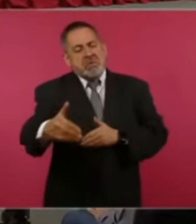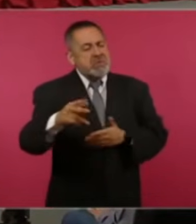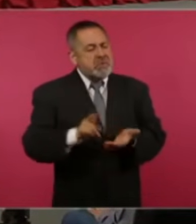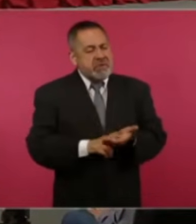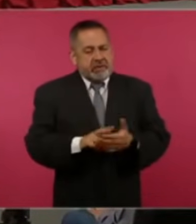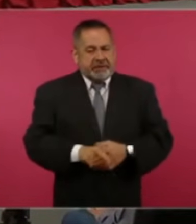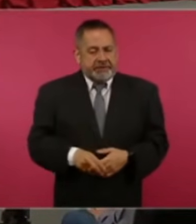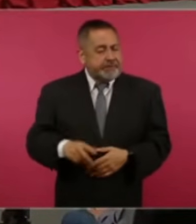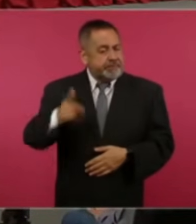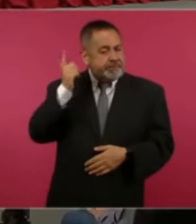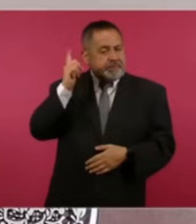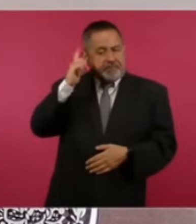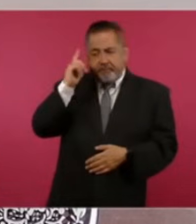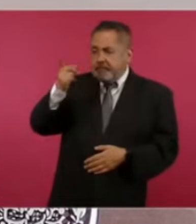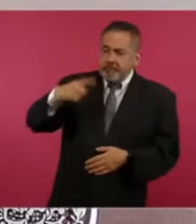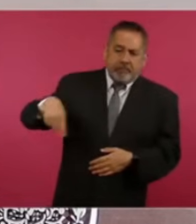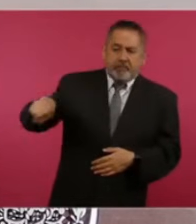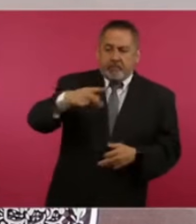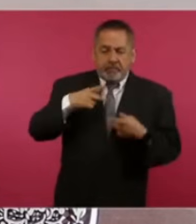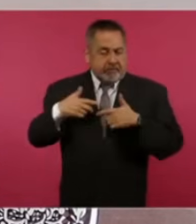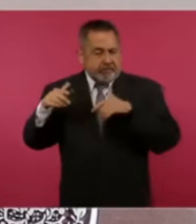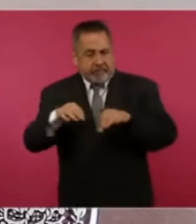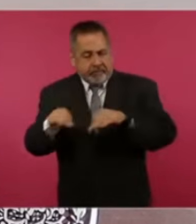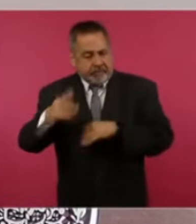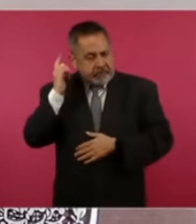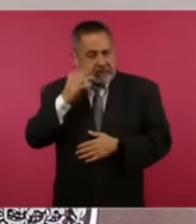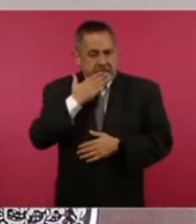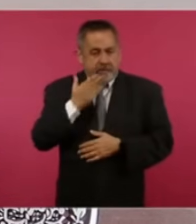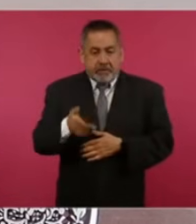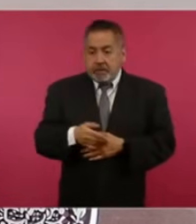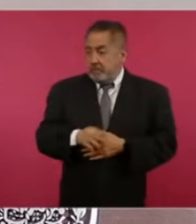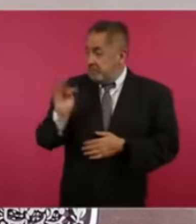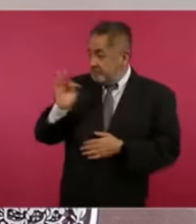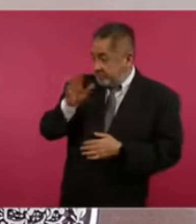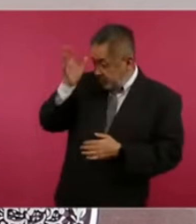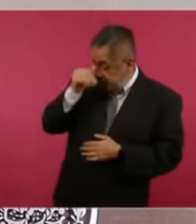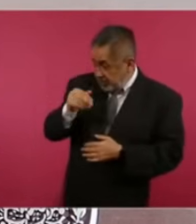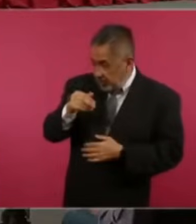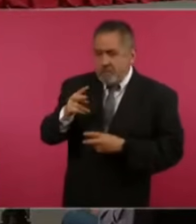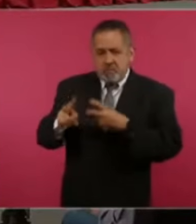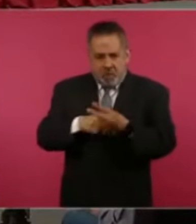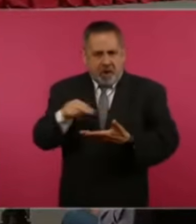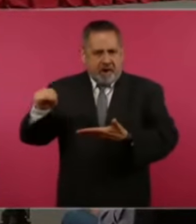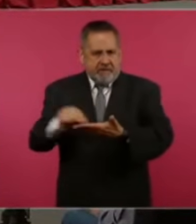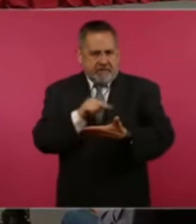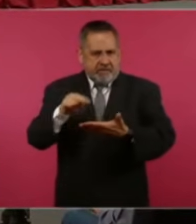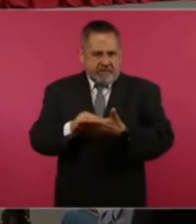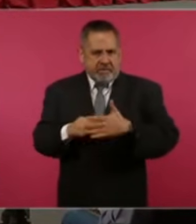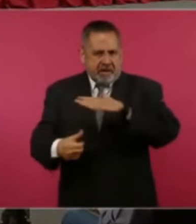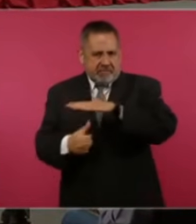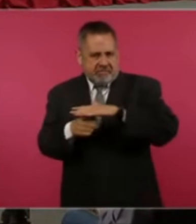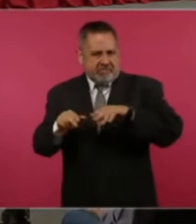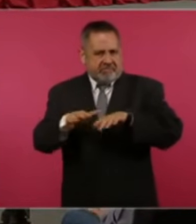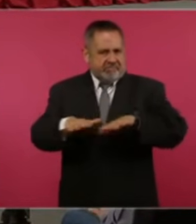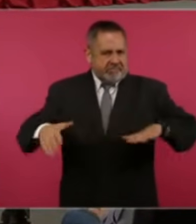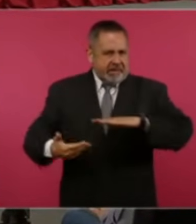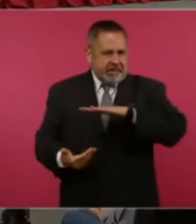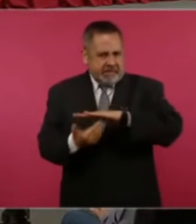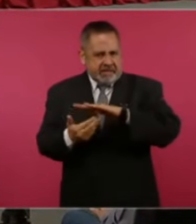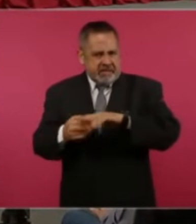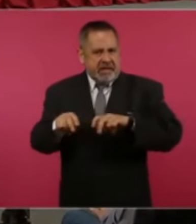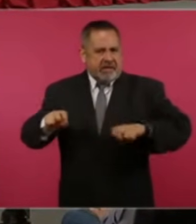los trabajadores, presidente, y si está de acuerdo procedemos a la firma del decreto